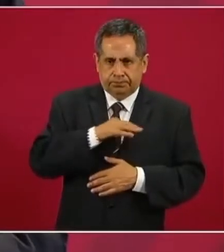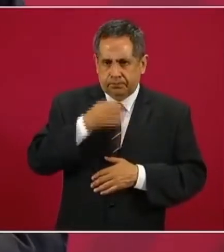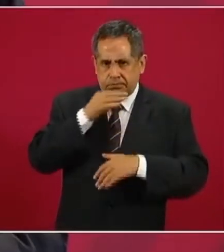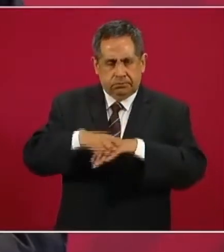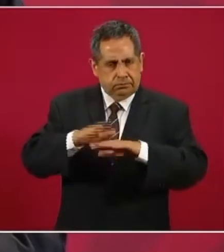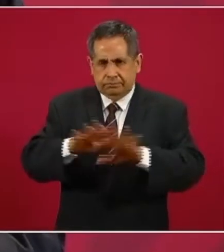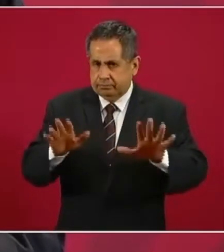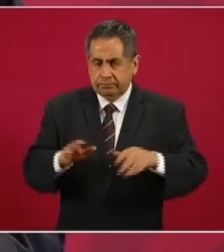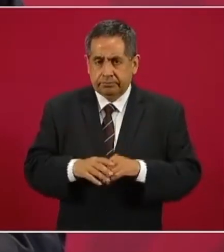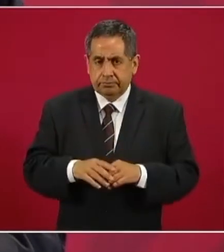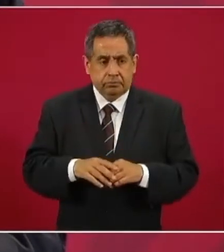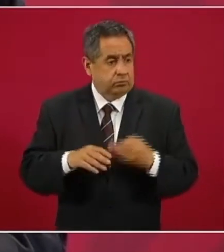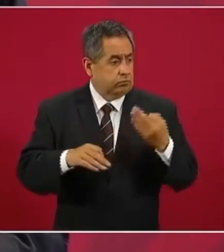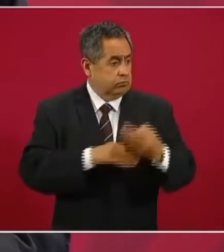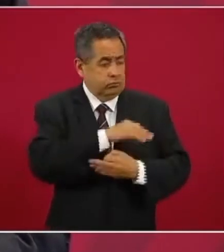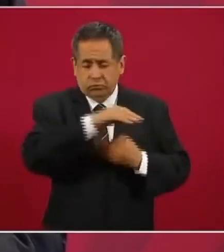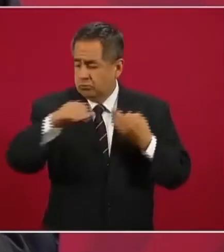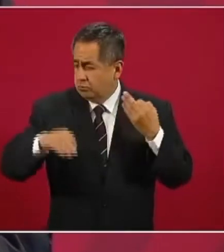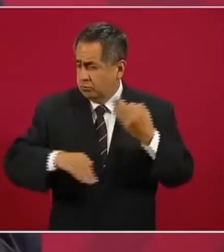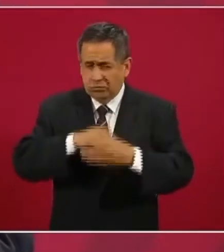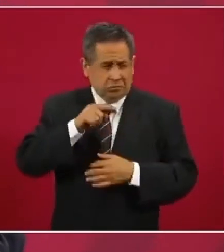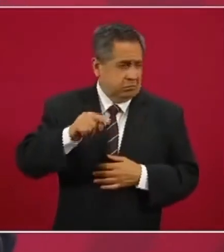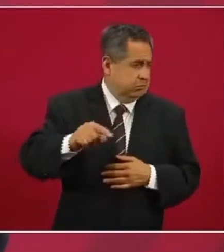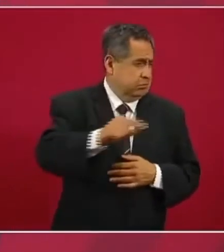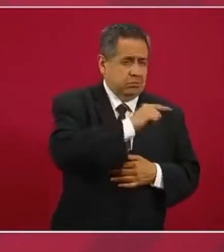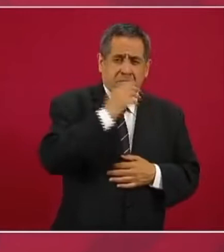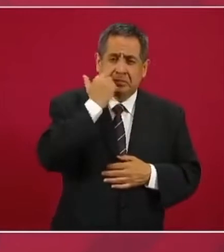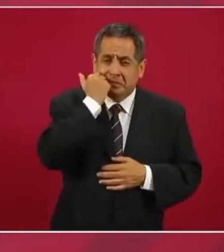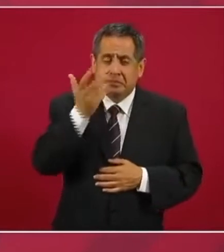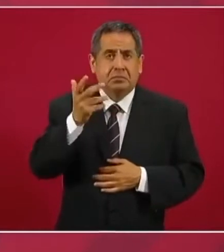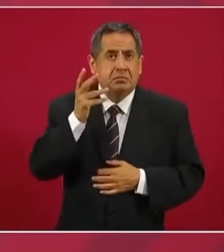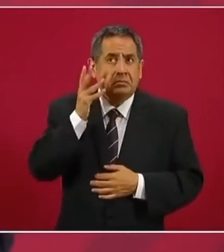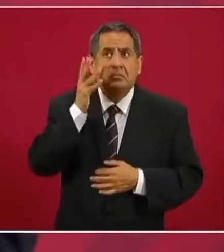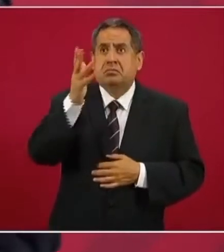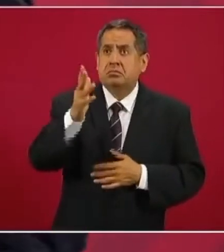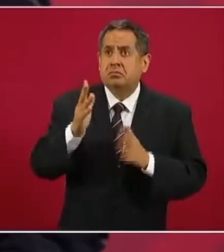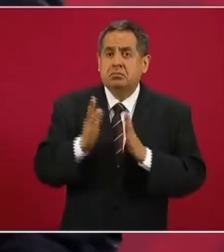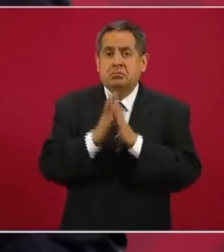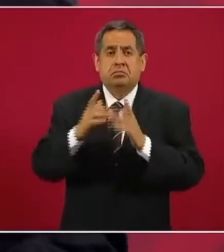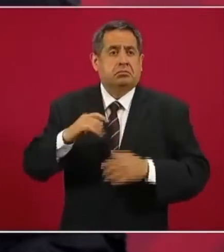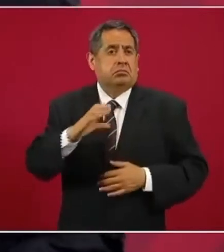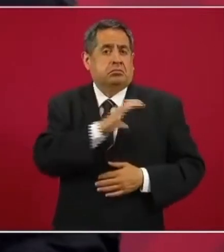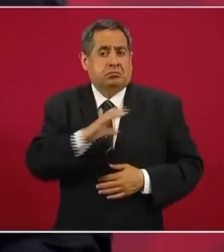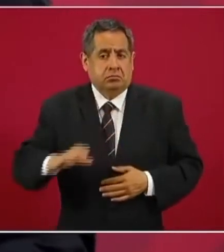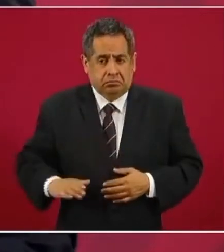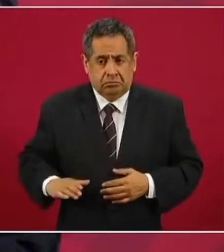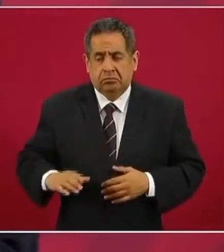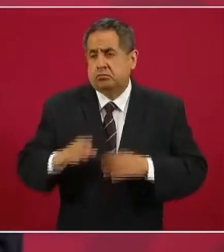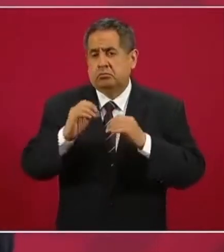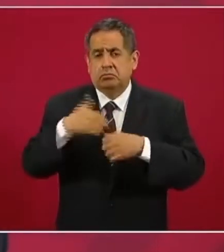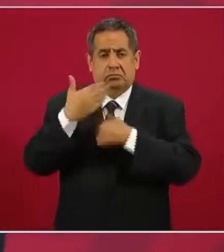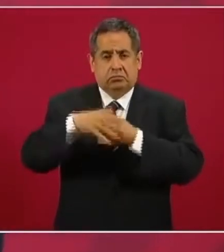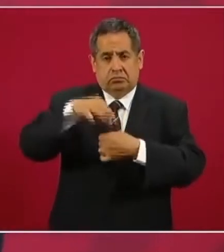que todos los que tienen aspiraciones para participar como candidatos en